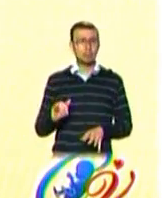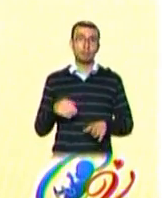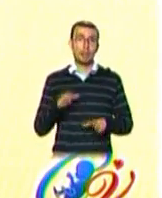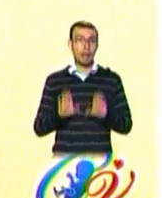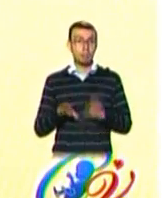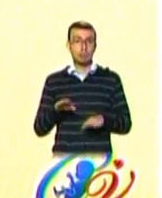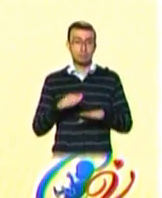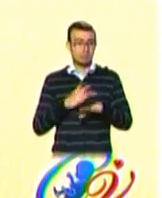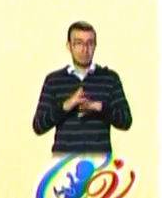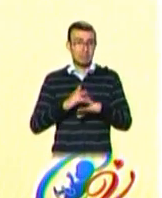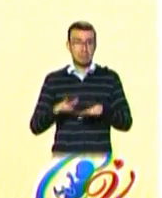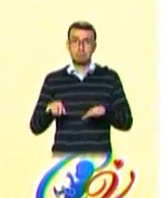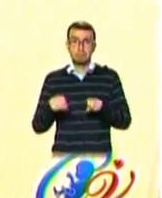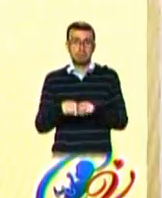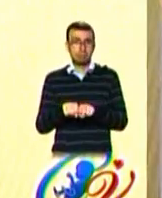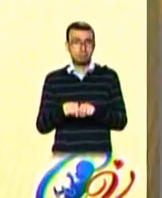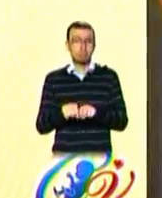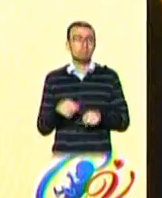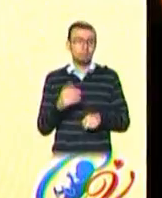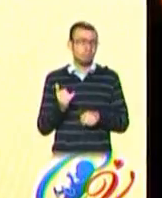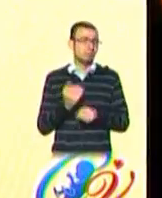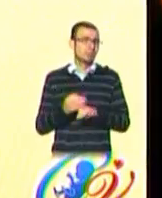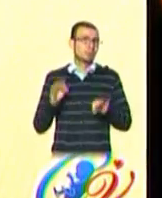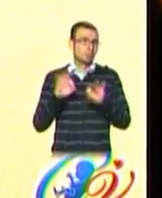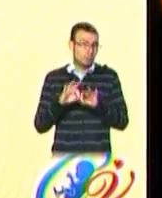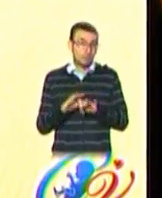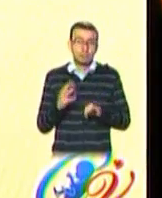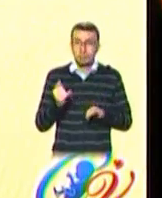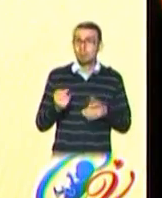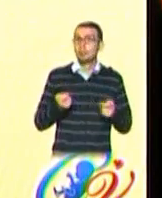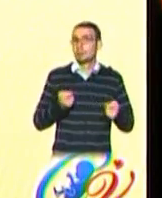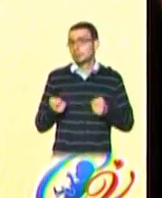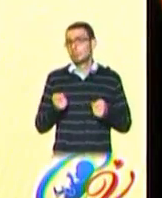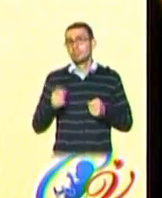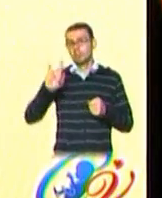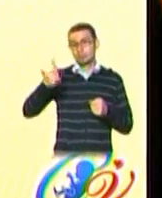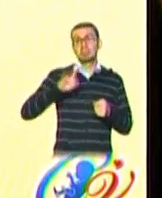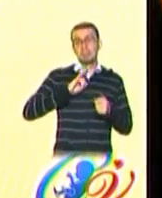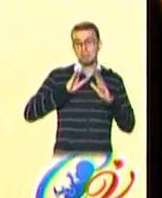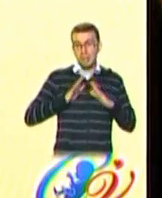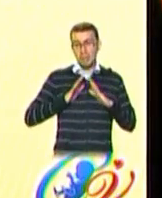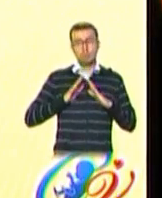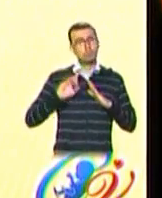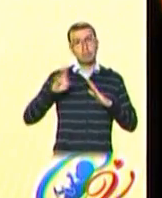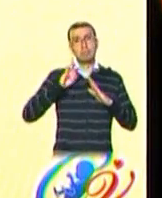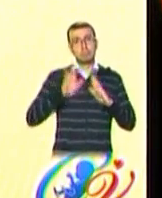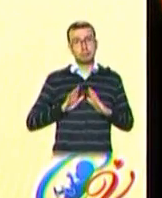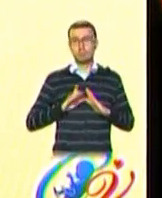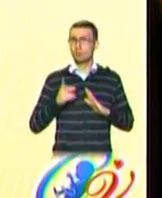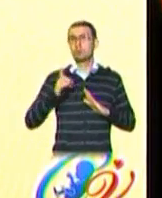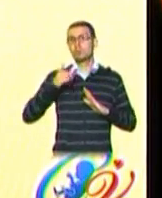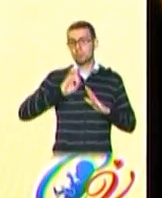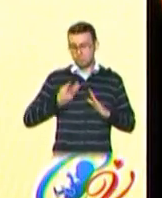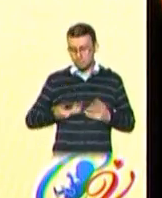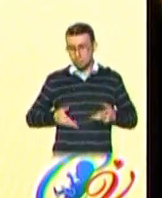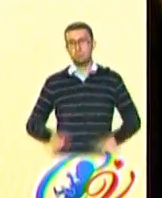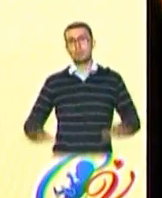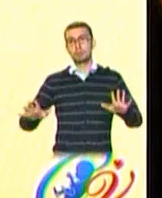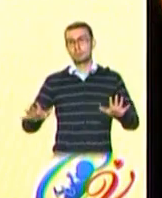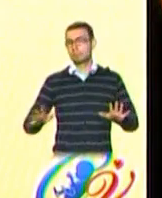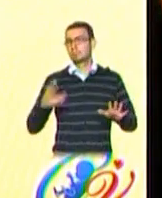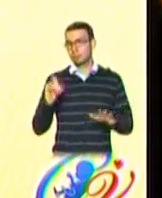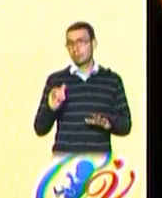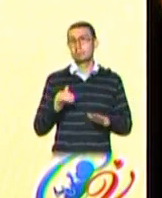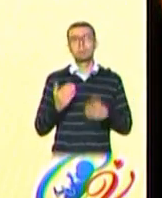dejando que esa energía entre a la tierra y yo vuelva a vibrar con la energía de mi cuerpo. Ahora,